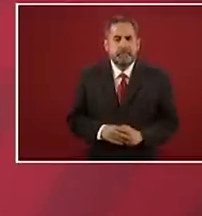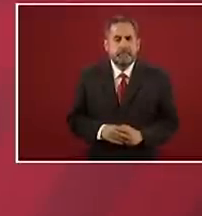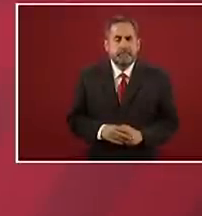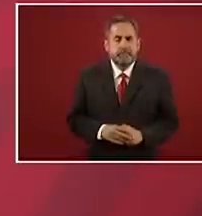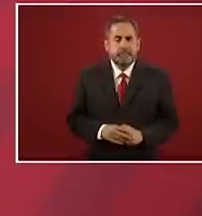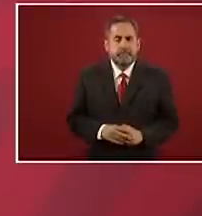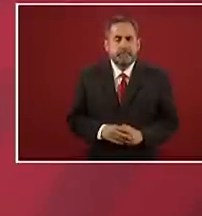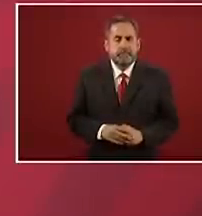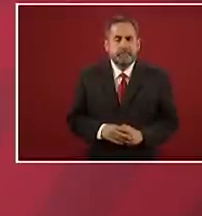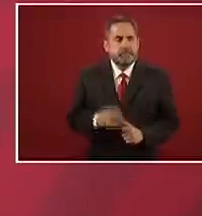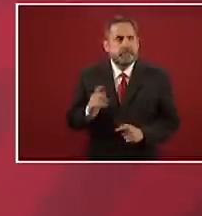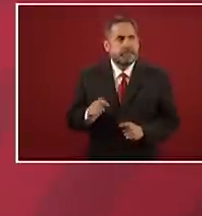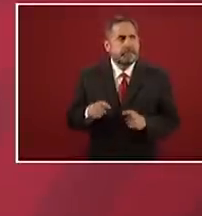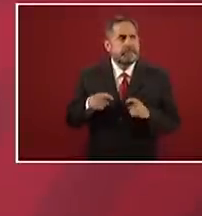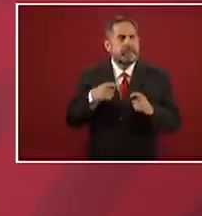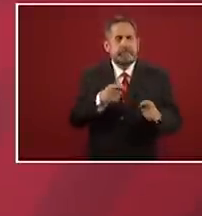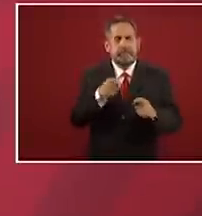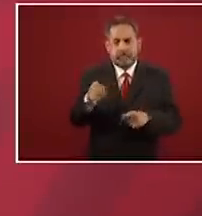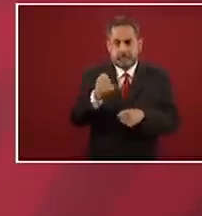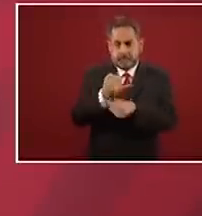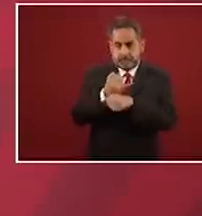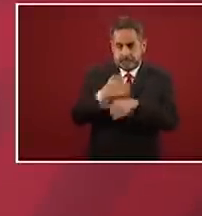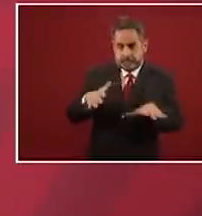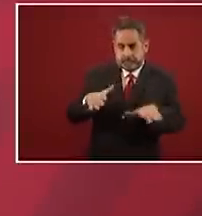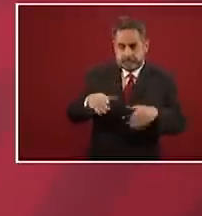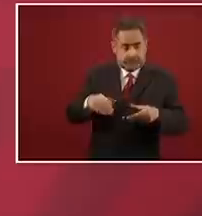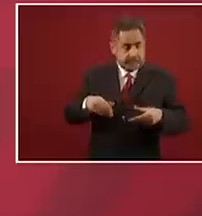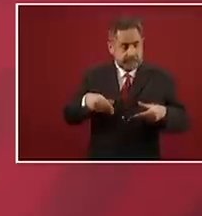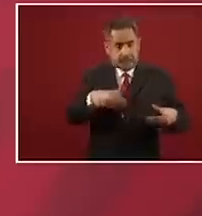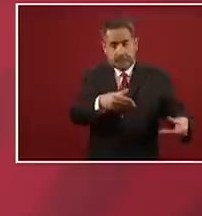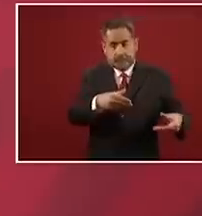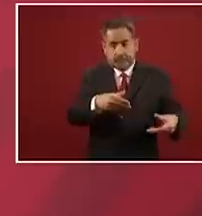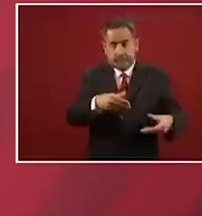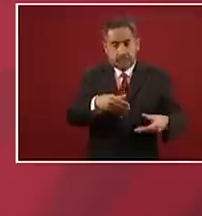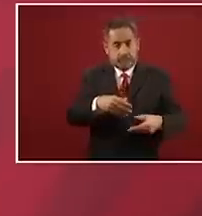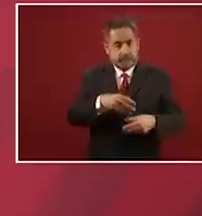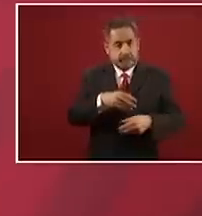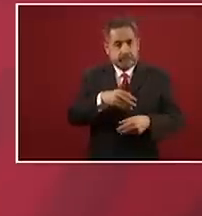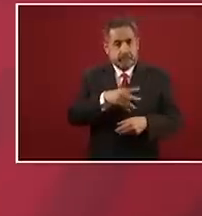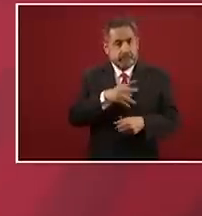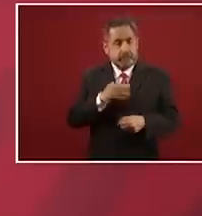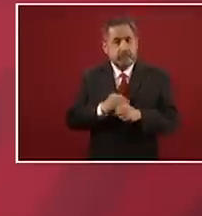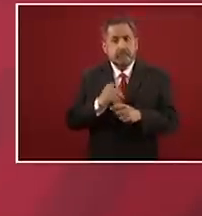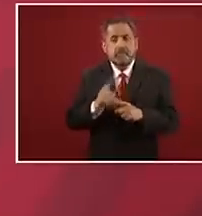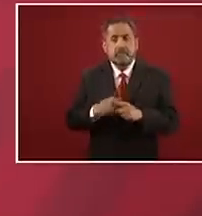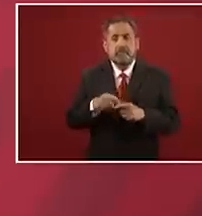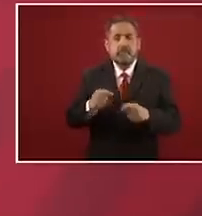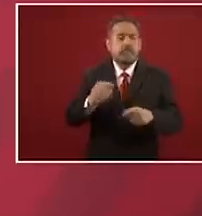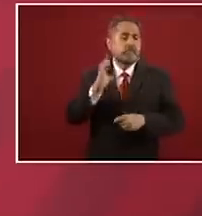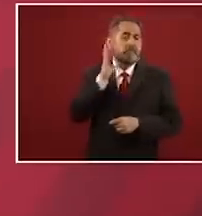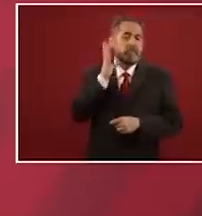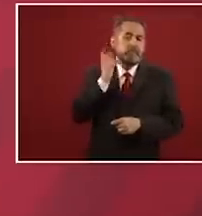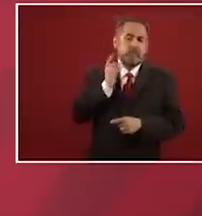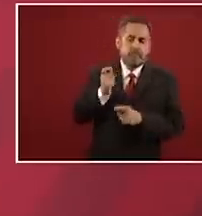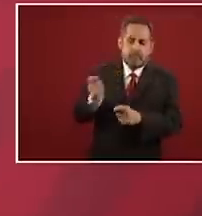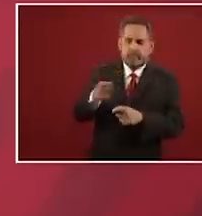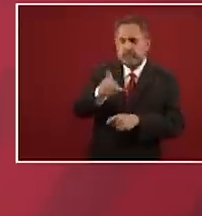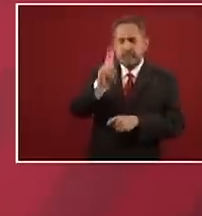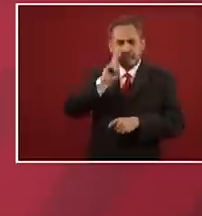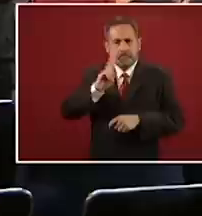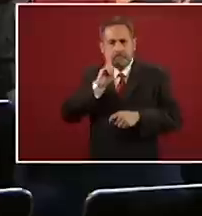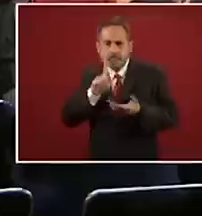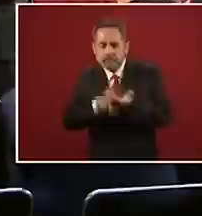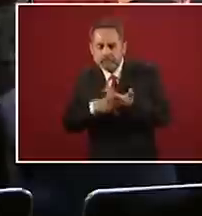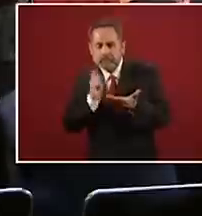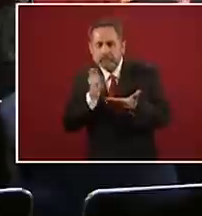se entregan esos informes en términos muy generales a la Cámara de Diputados, pero vamos a ver qué